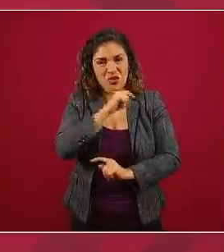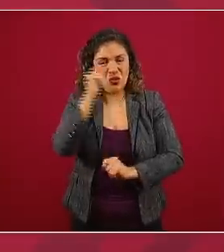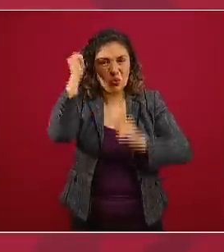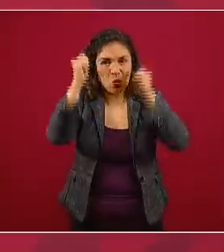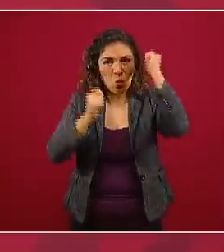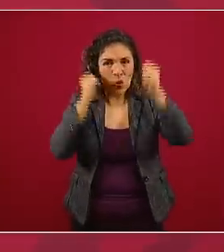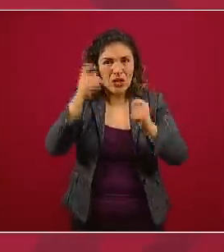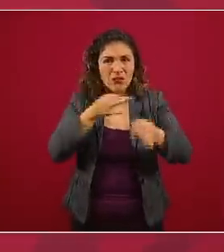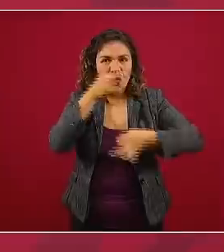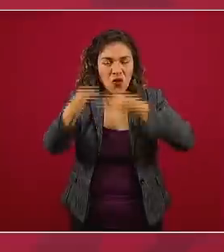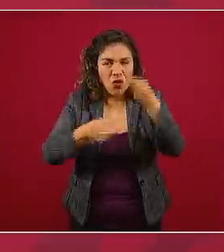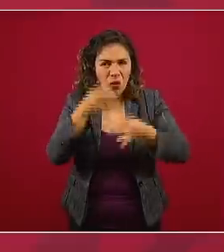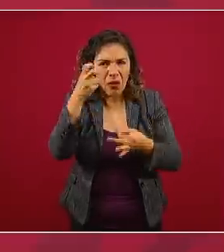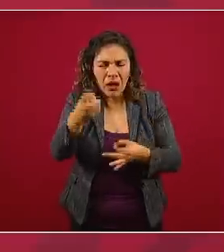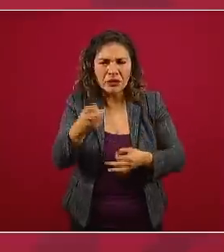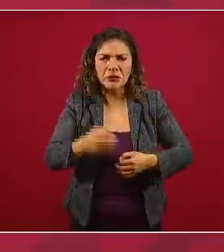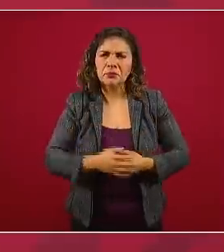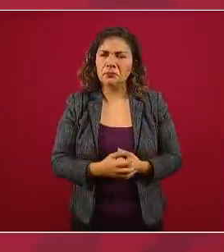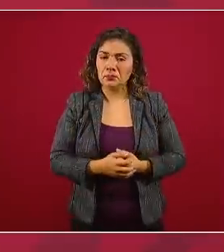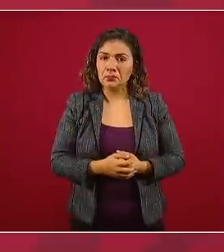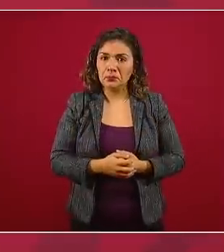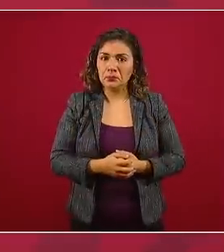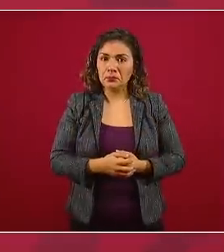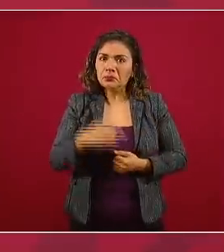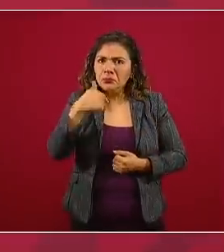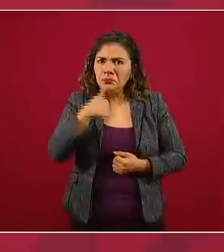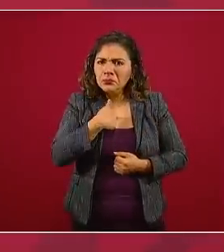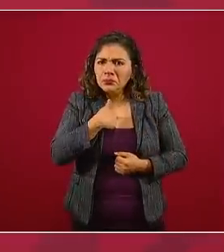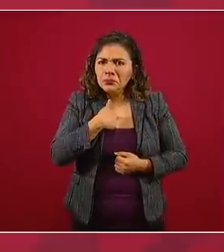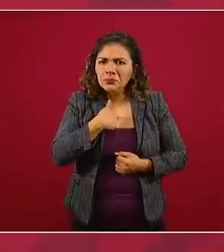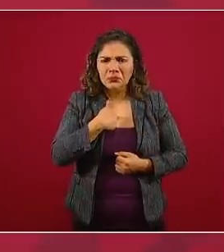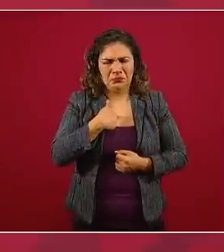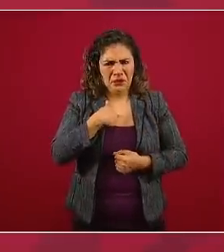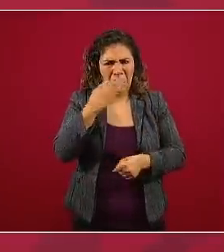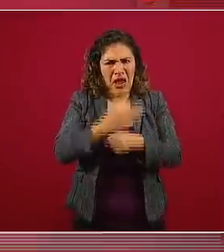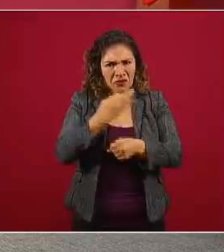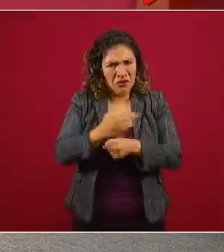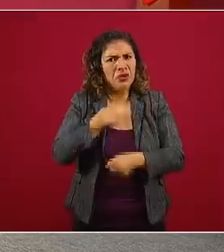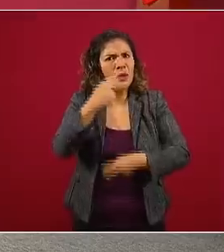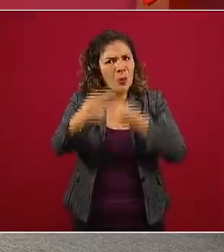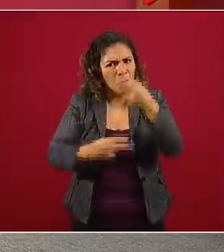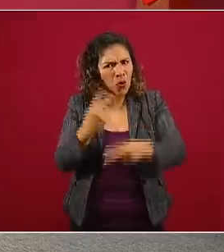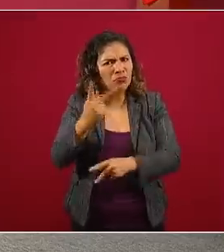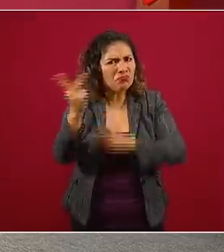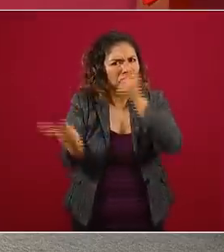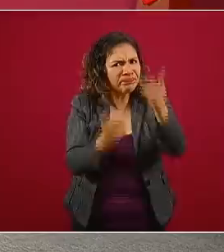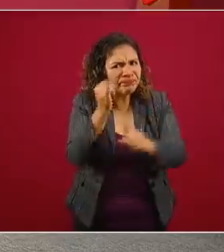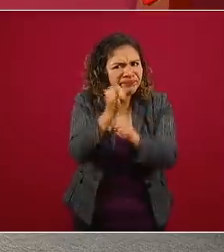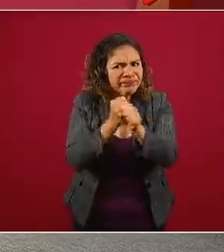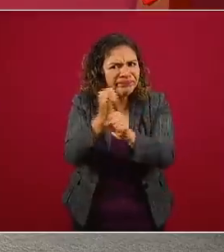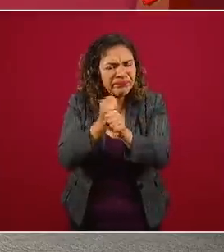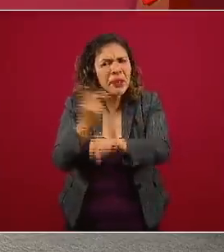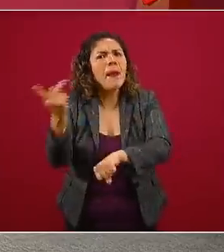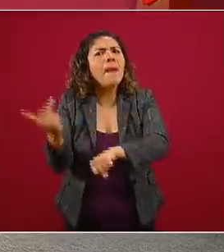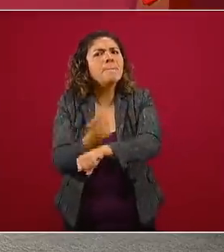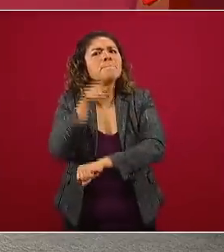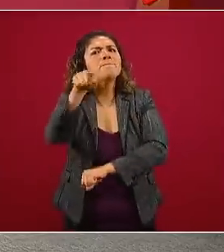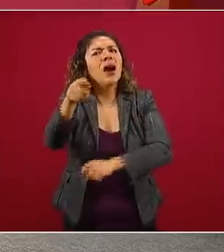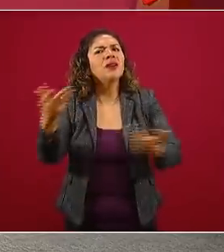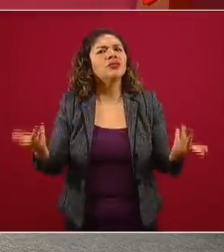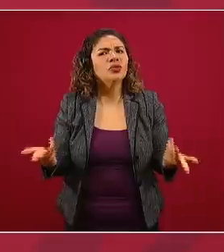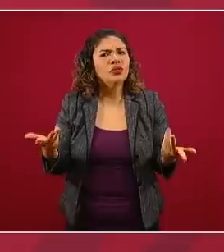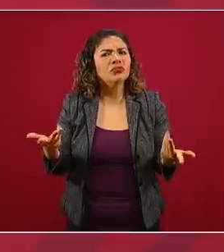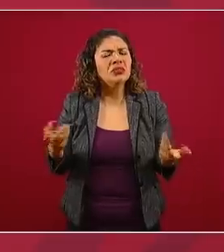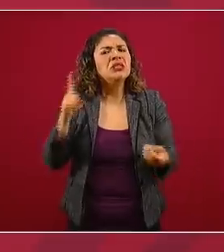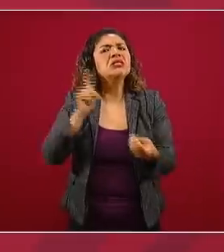de promoción turística y estoy precisamente por averiguar este que pasó o sea